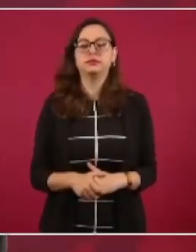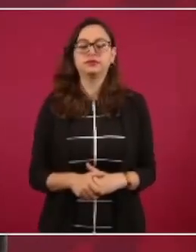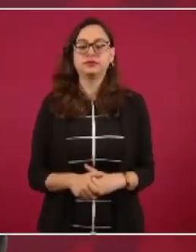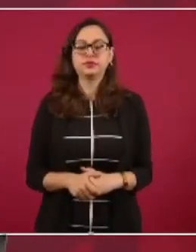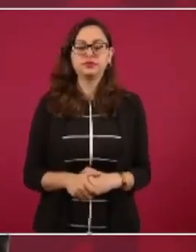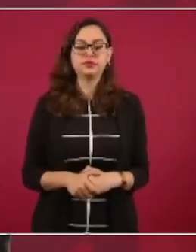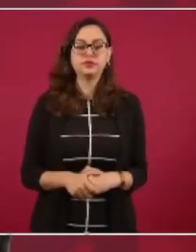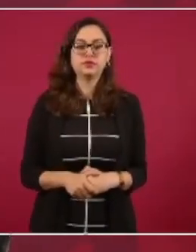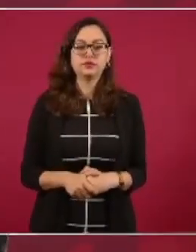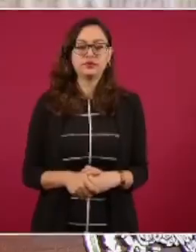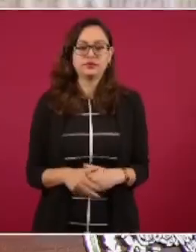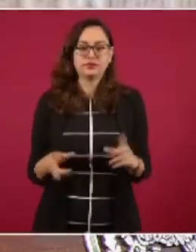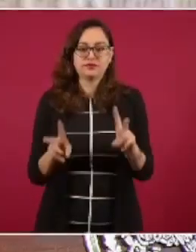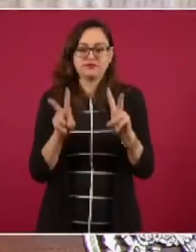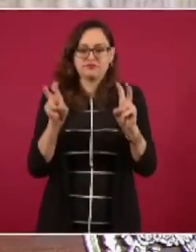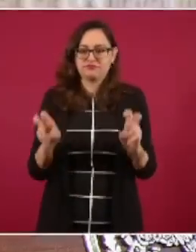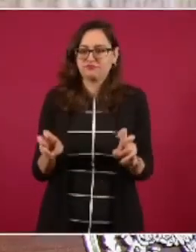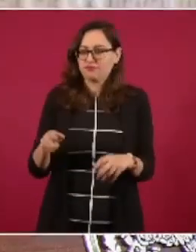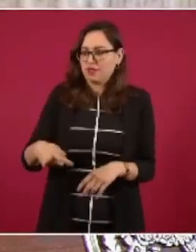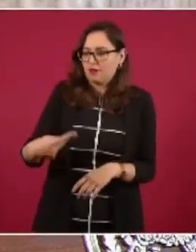en asuntos internos.